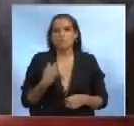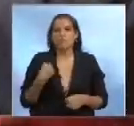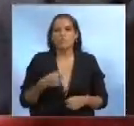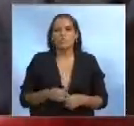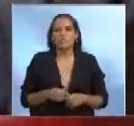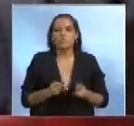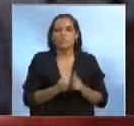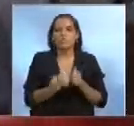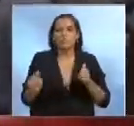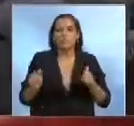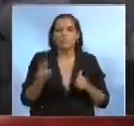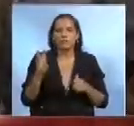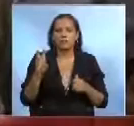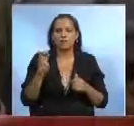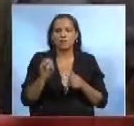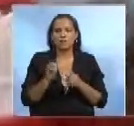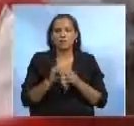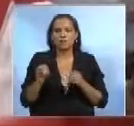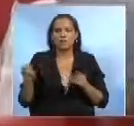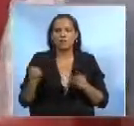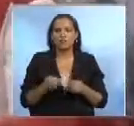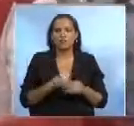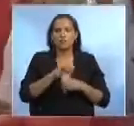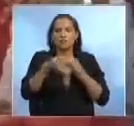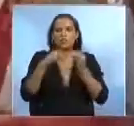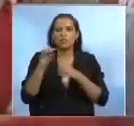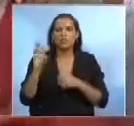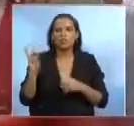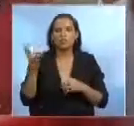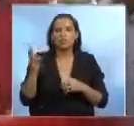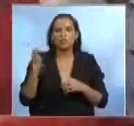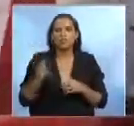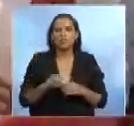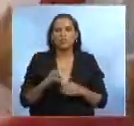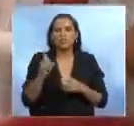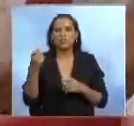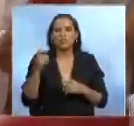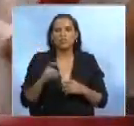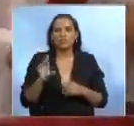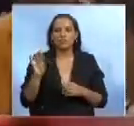de longitud que serán intervenidos. Con una inversión de